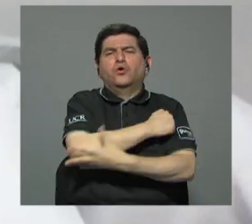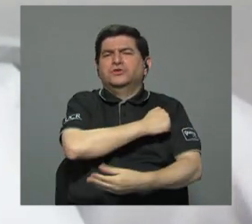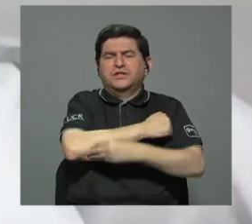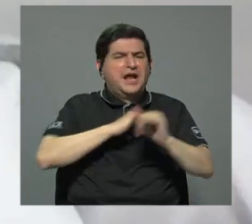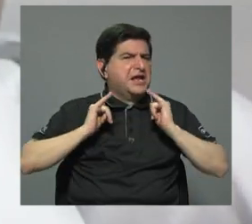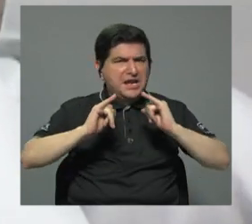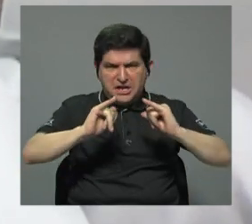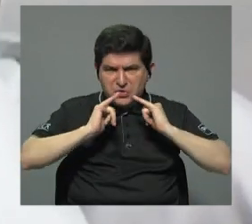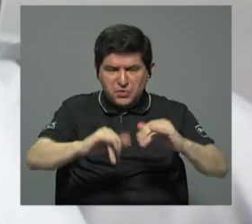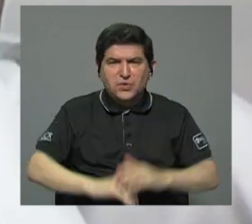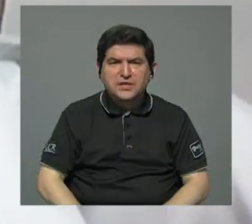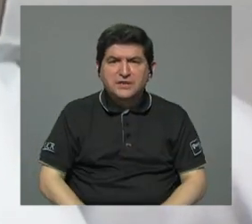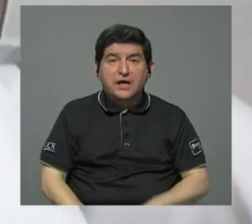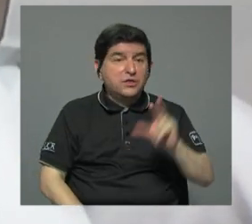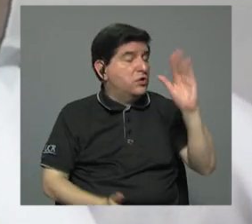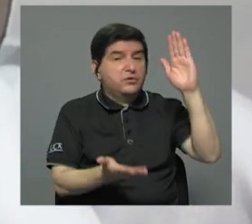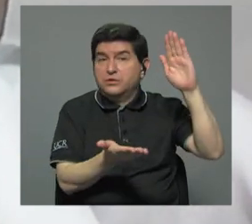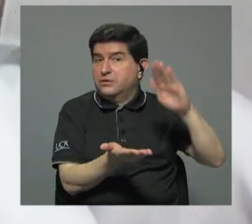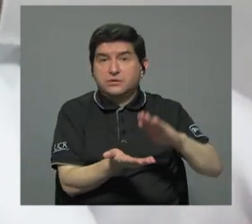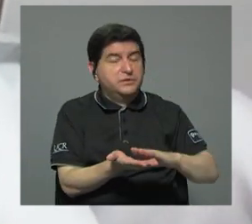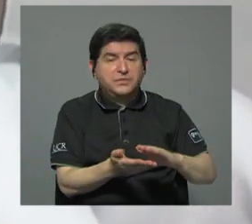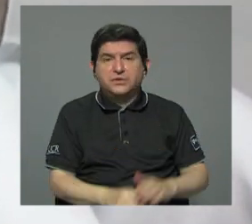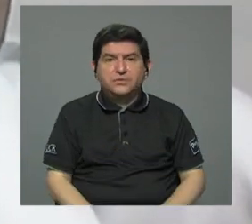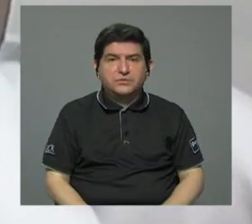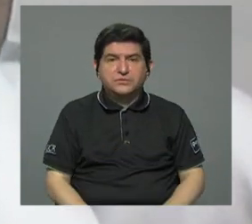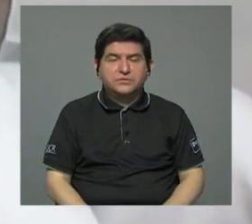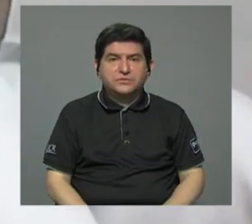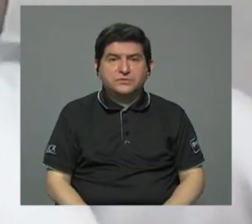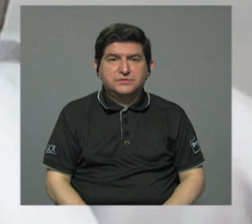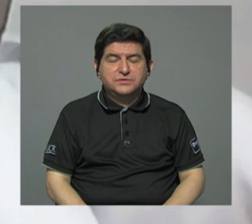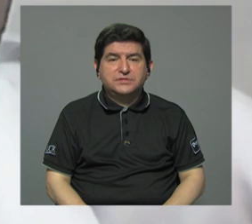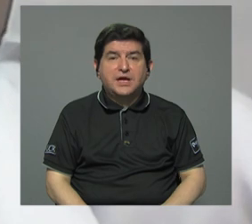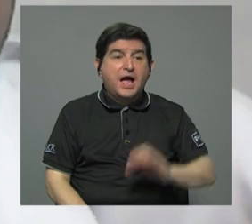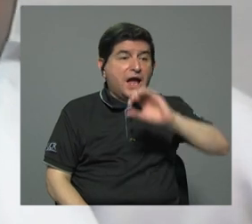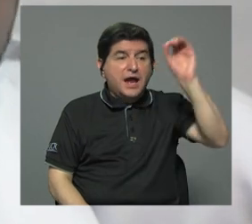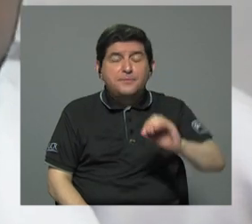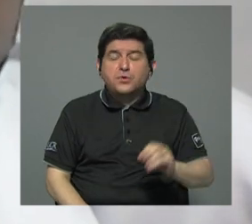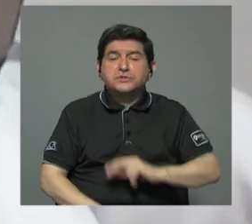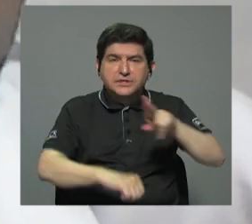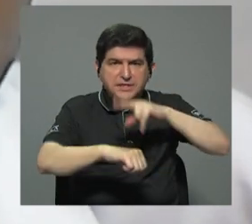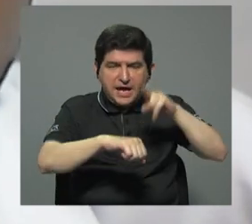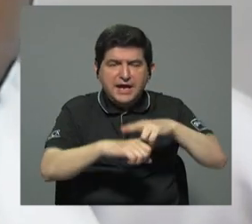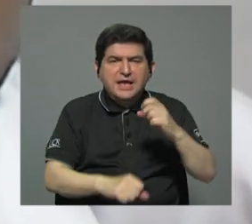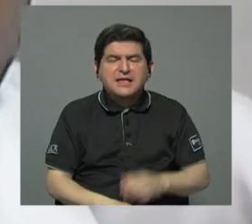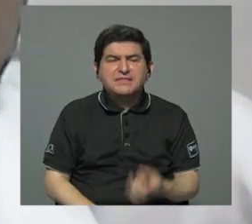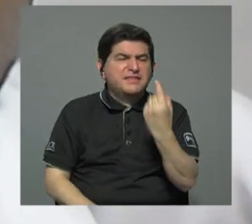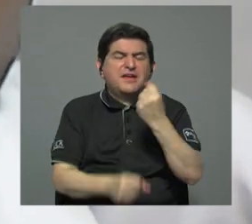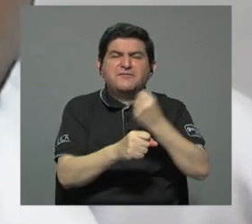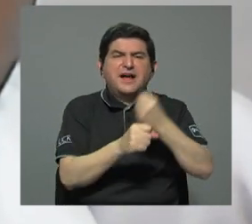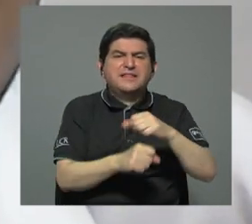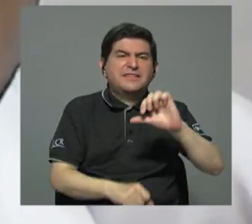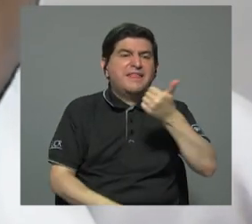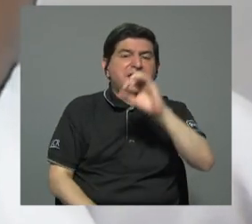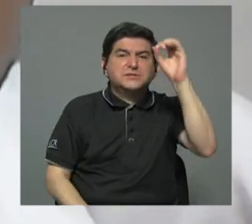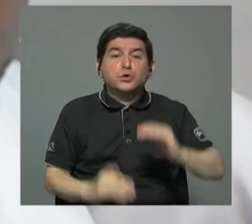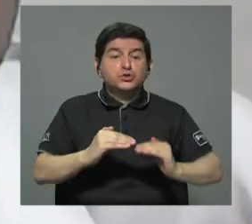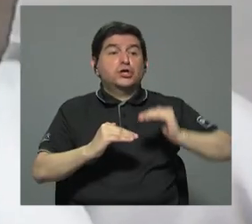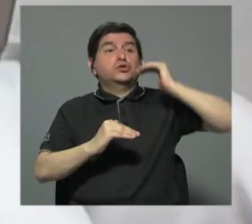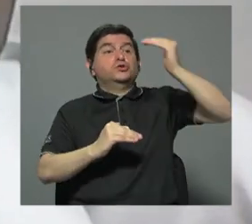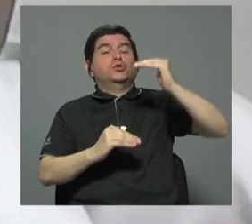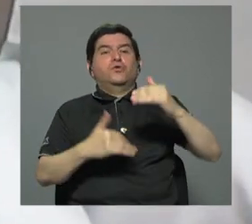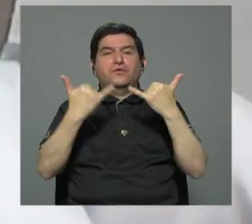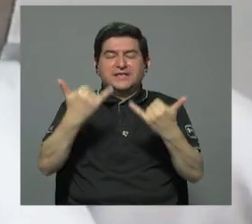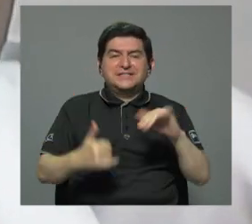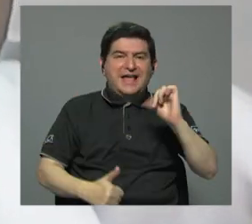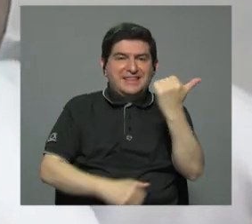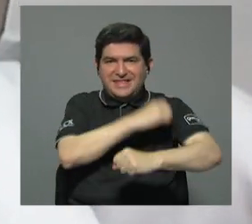etcétera, no disminuye. Nuestra tasa natural de desempleo prácticamente se encuentra sobre un 10% desde hace más de una